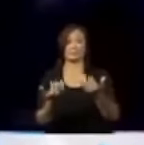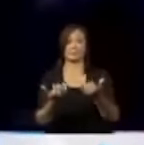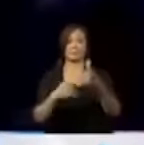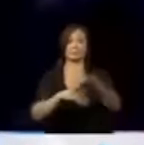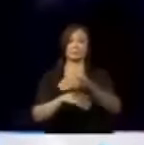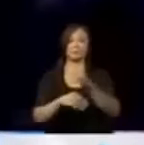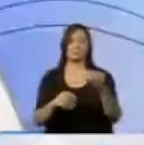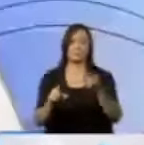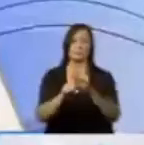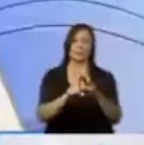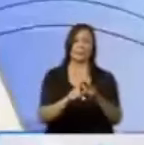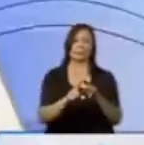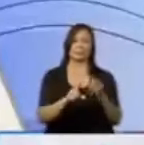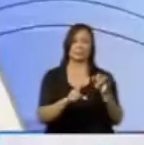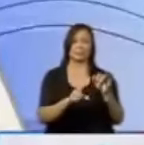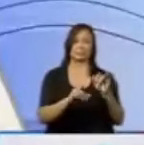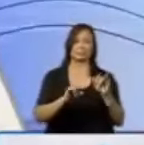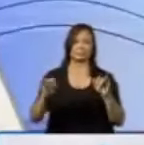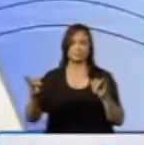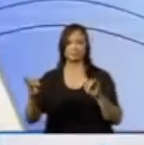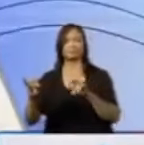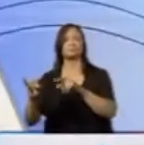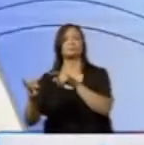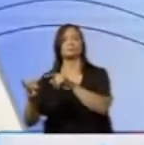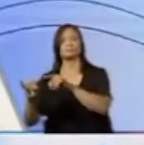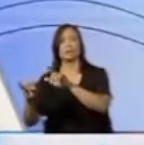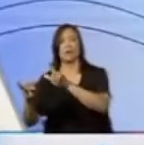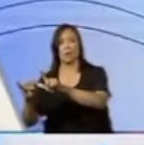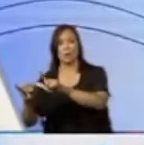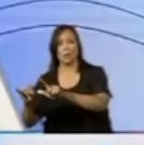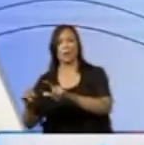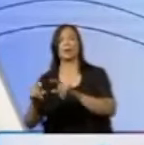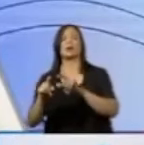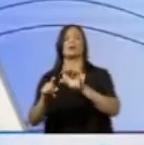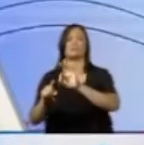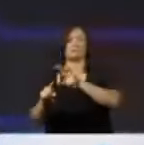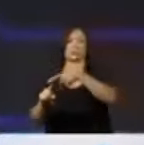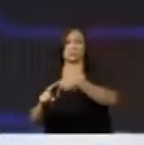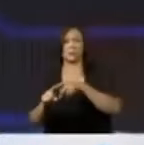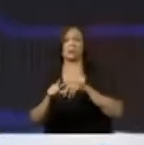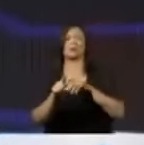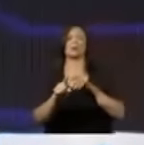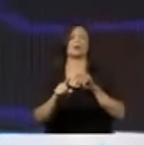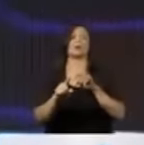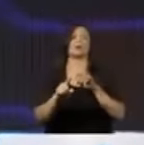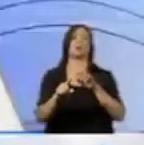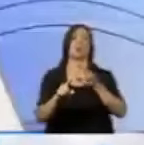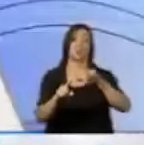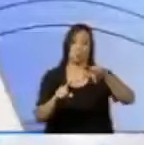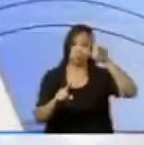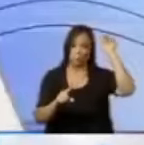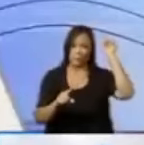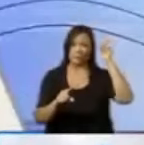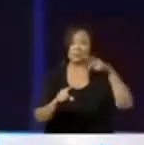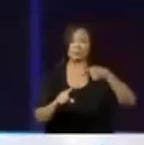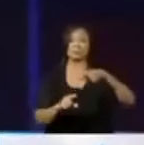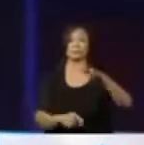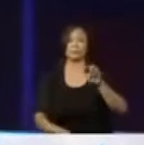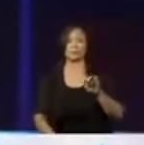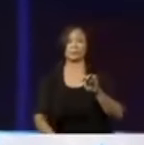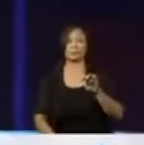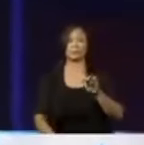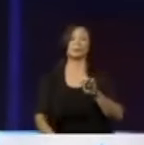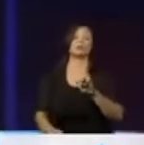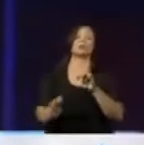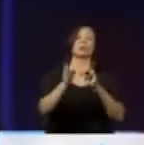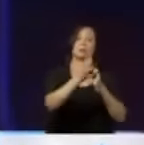noche, de izquierda a derecha, el candidato Leonel Fernández por Fuerza del Pueblo, el candidato Luis Abinader por el Partido